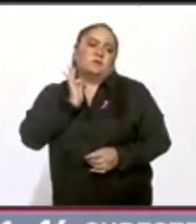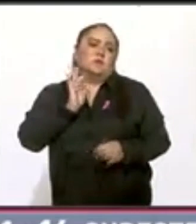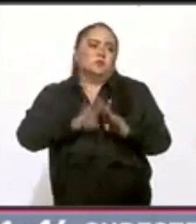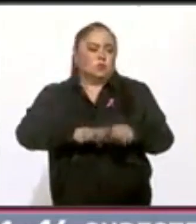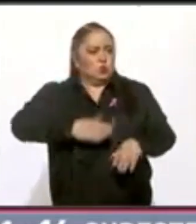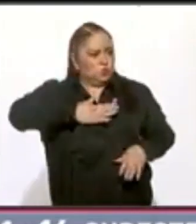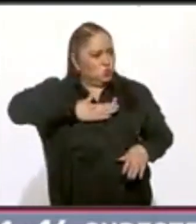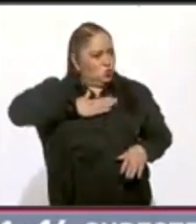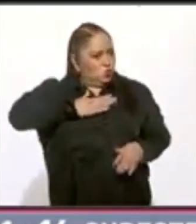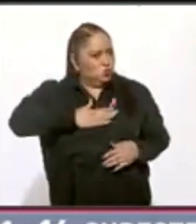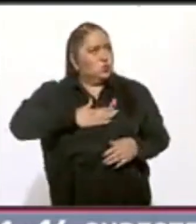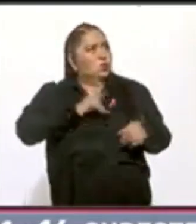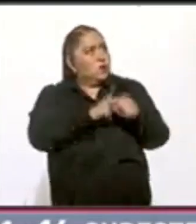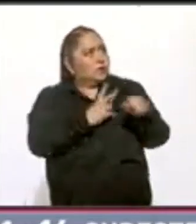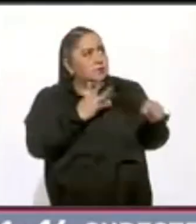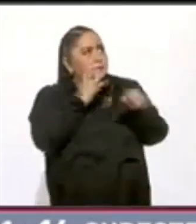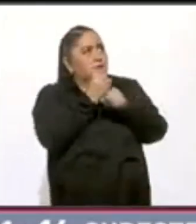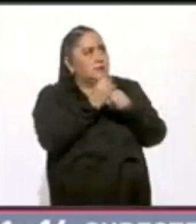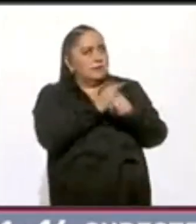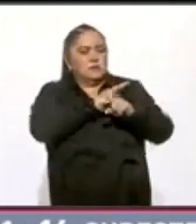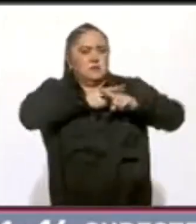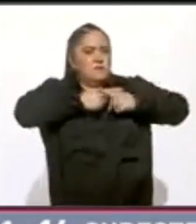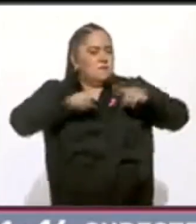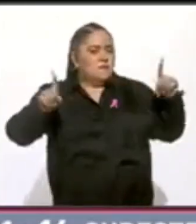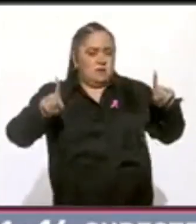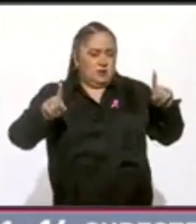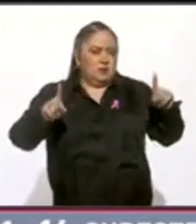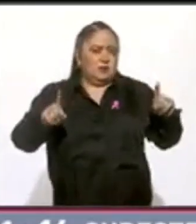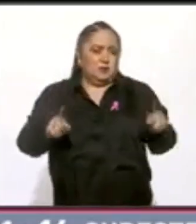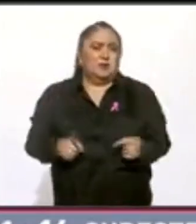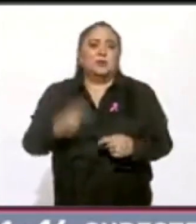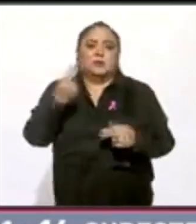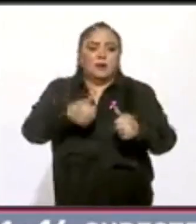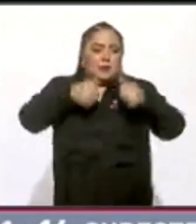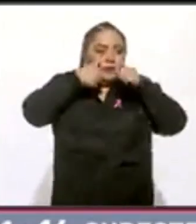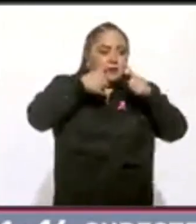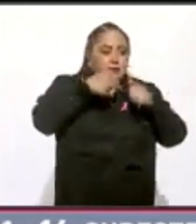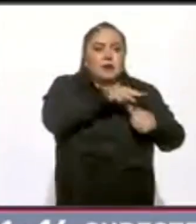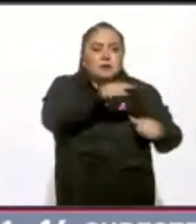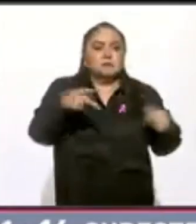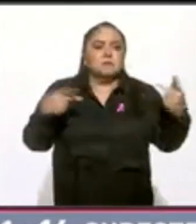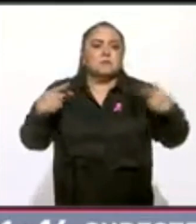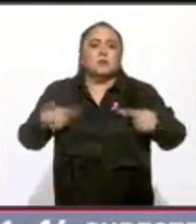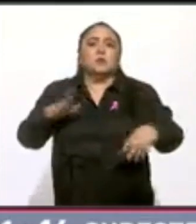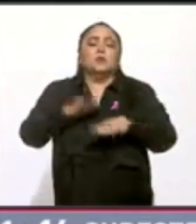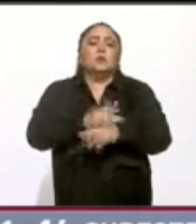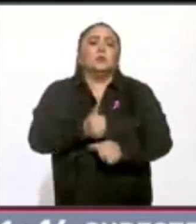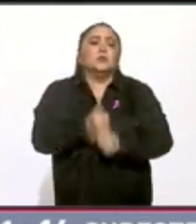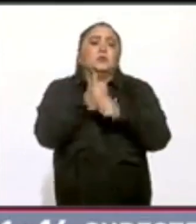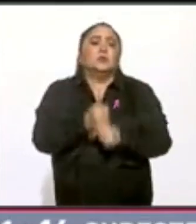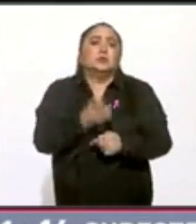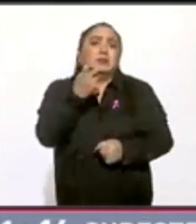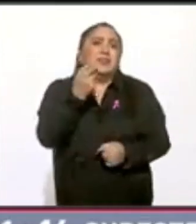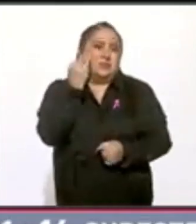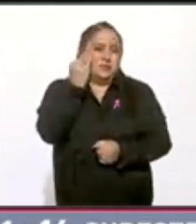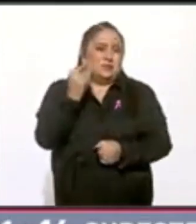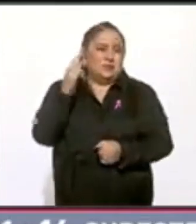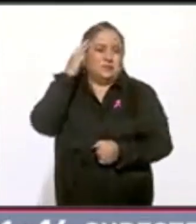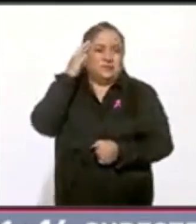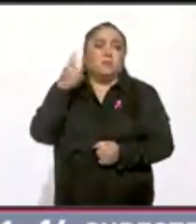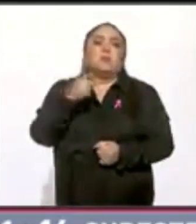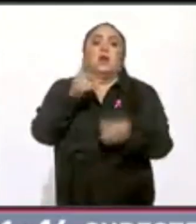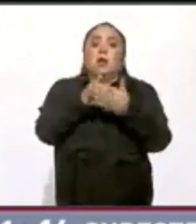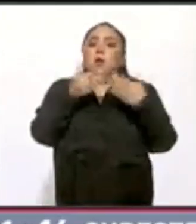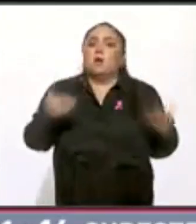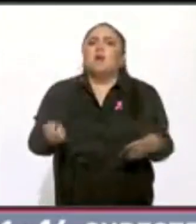justicia restaurativa, distinta, y atender a la gente que estaba sufriendo en ese momento, pues ahora lo que